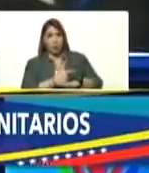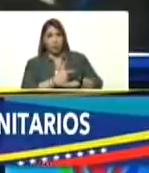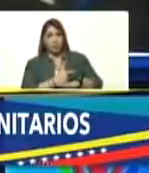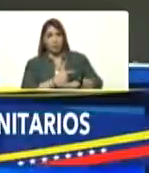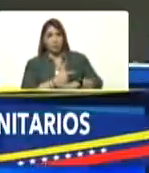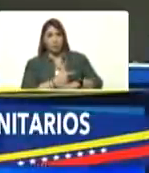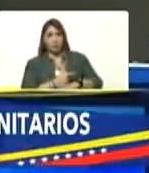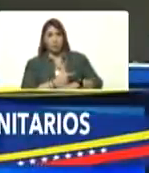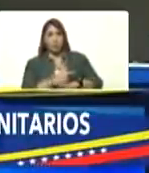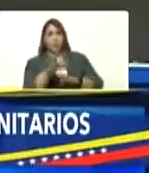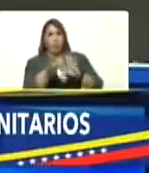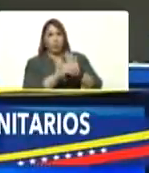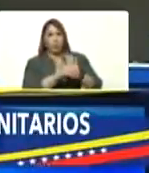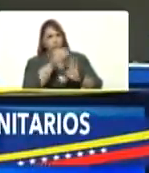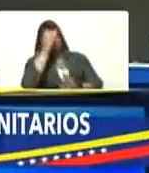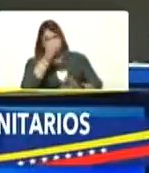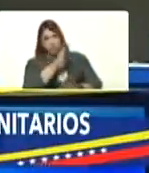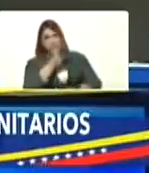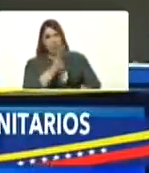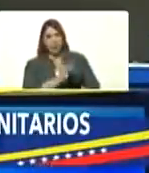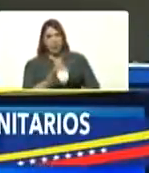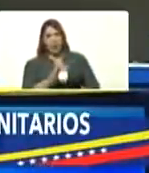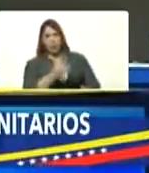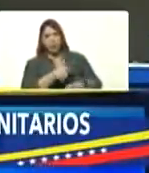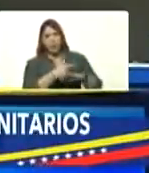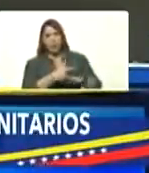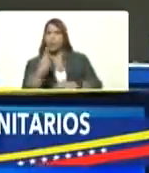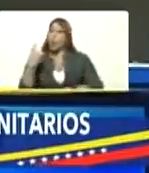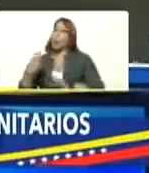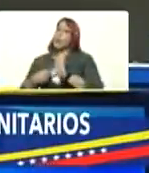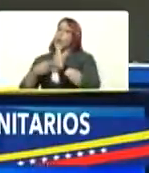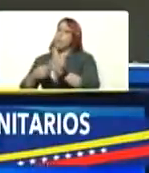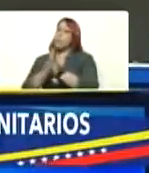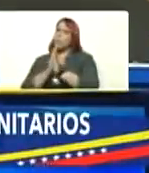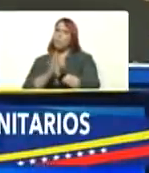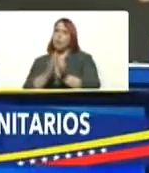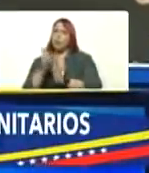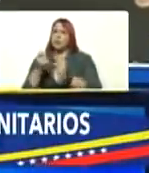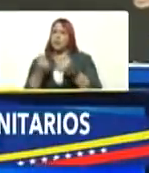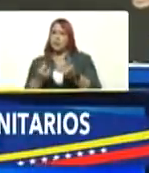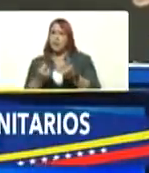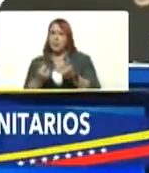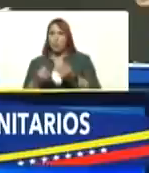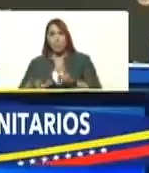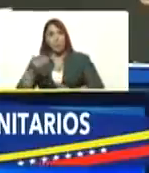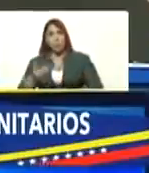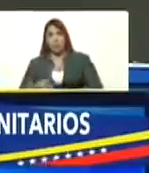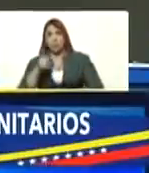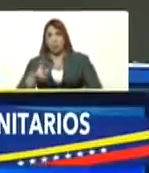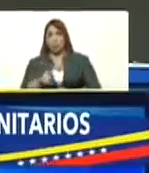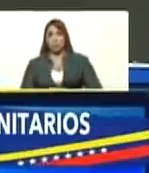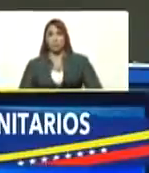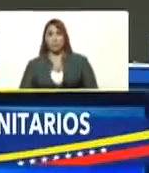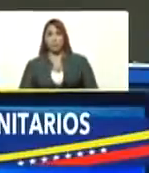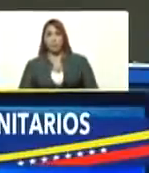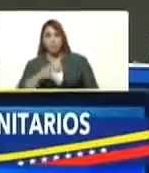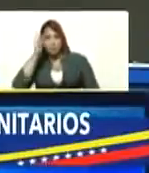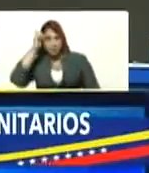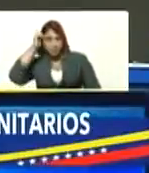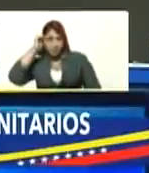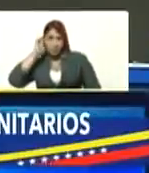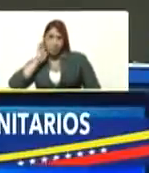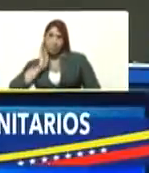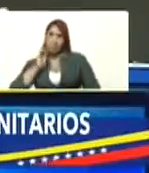del Consejo Federal de Gobierno. Ponme un ejemplo concreto, uno solo. Bueno, aquí está. De ese fondo, me parece muy importante el fondo. Por ejemplo, yo tengo porque aquí va ya... a